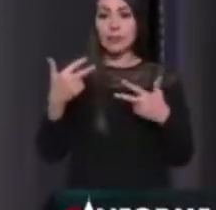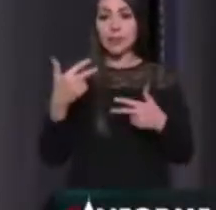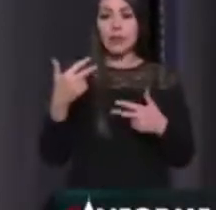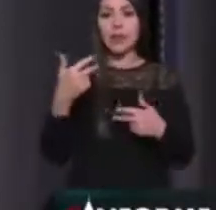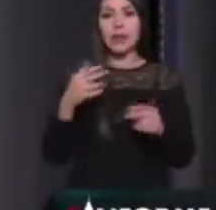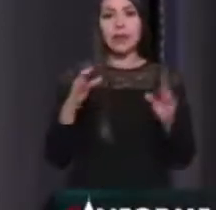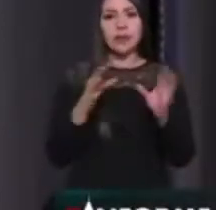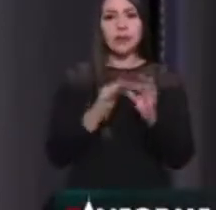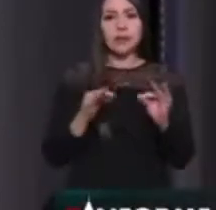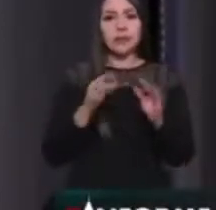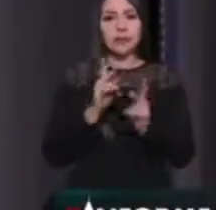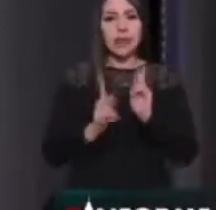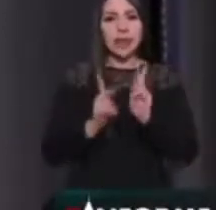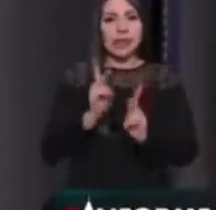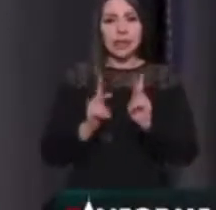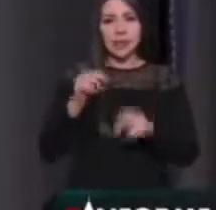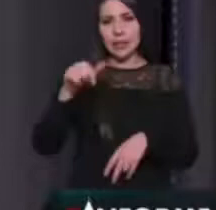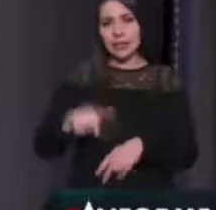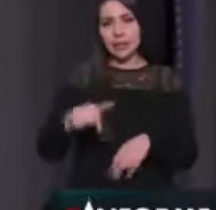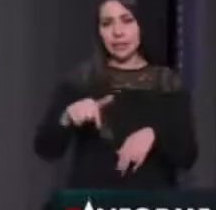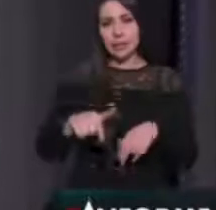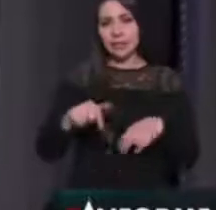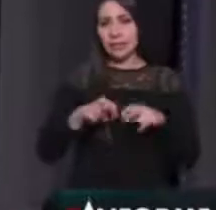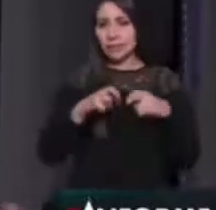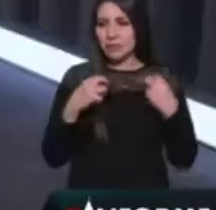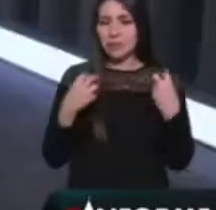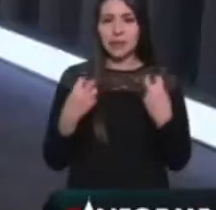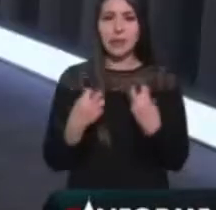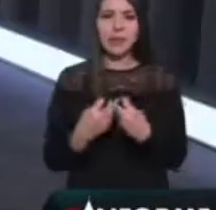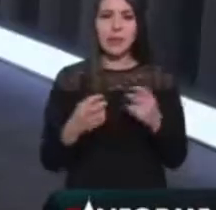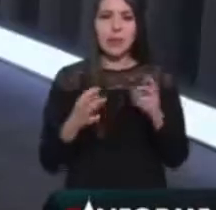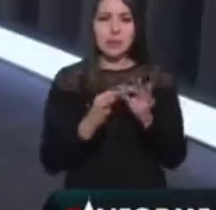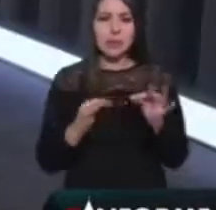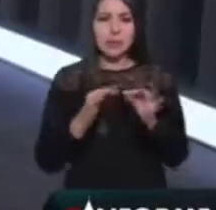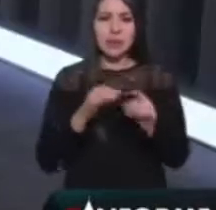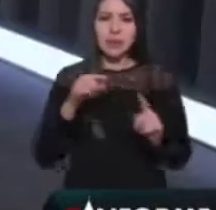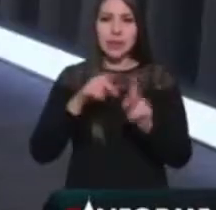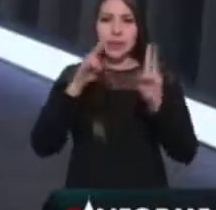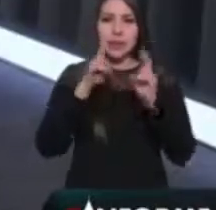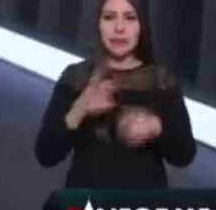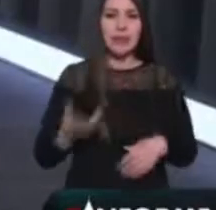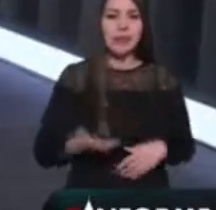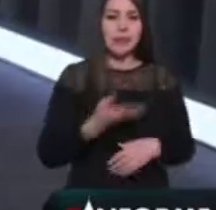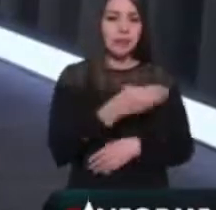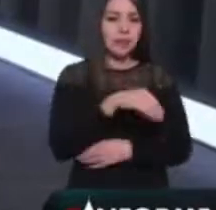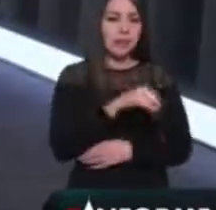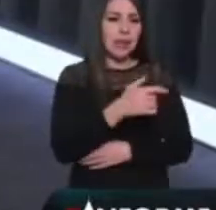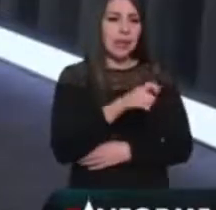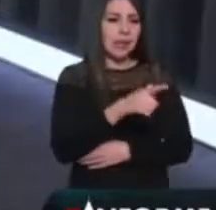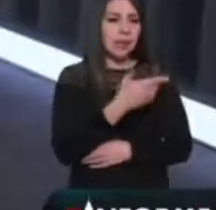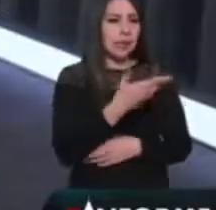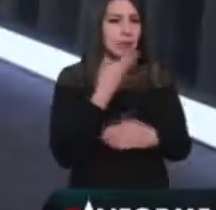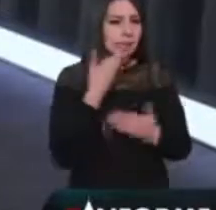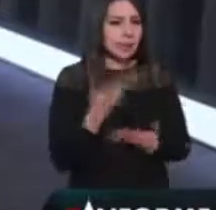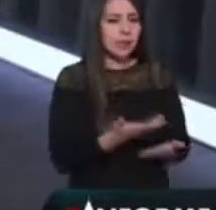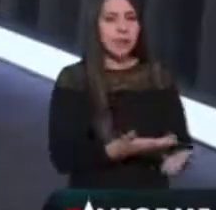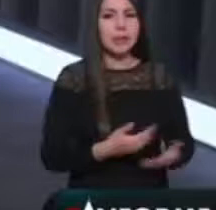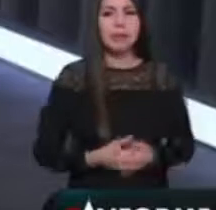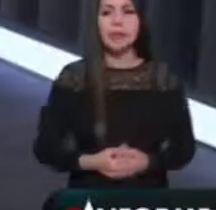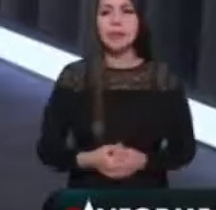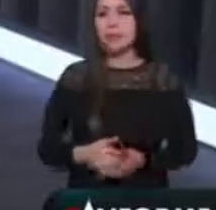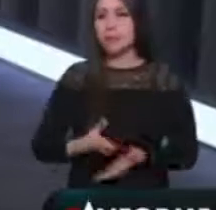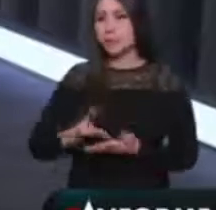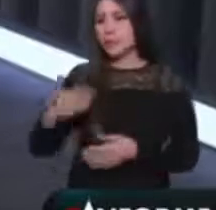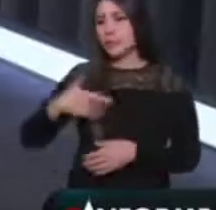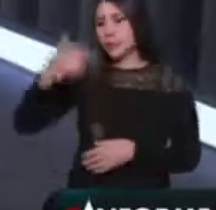también conversar aquí en esta mesa sobre pues este tema. Bienvenido, Miguel. Muchas gracias, buenas noches. A ver, pues veníamos ya de una